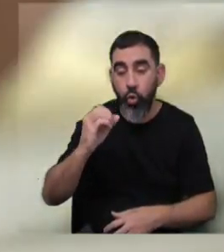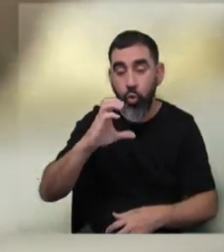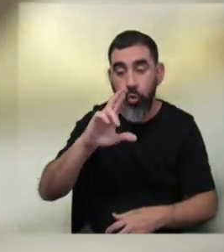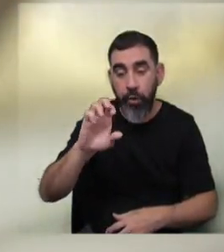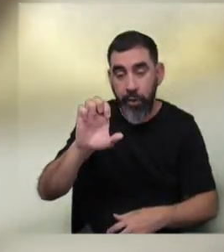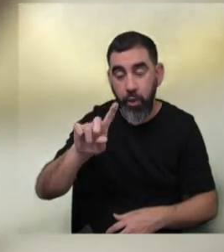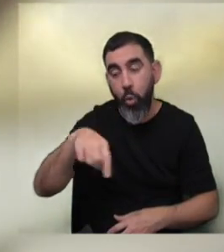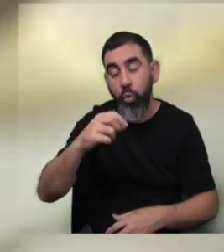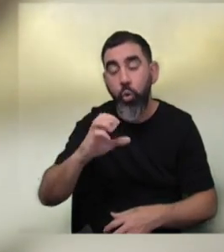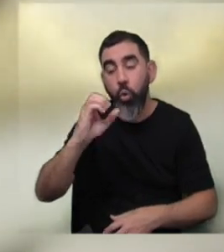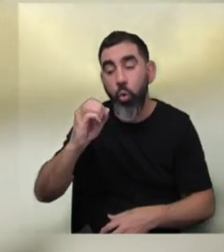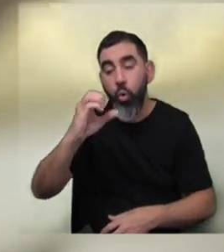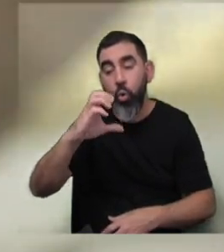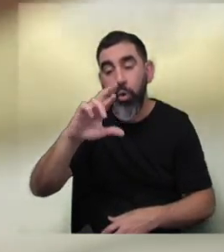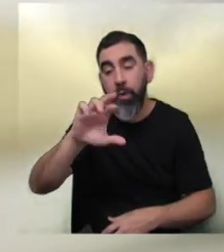amarillo.